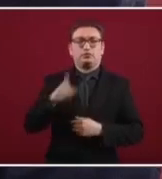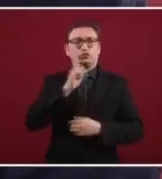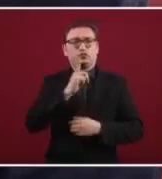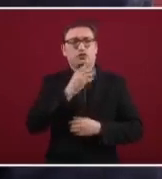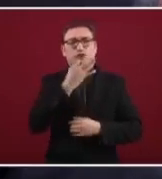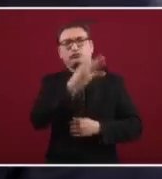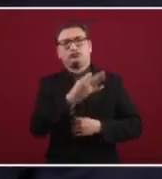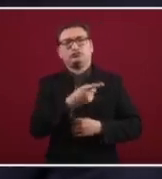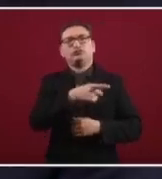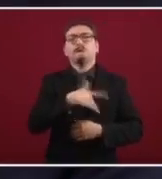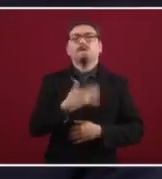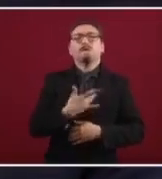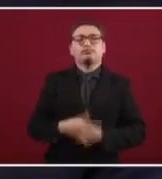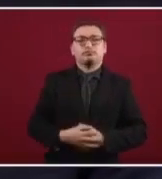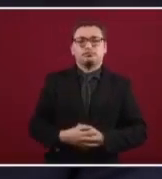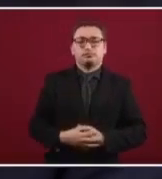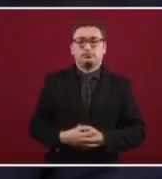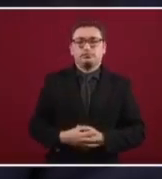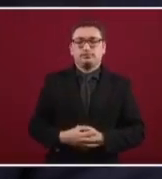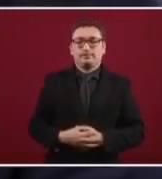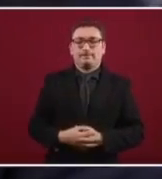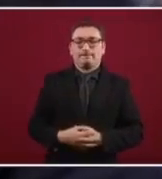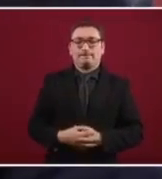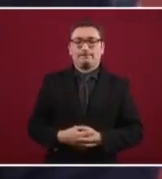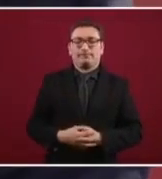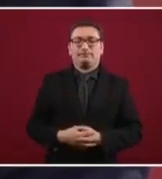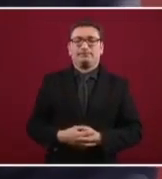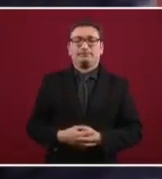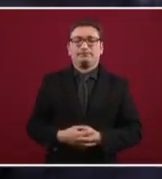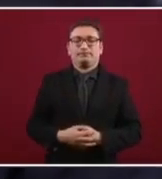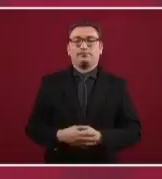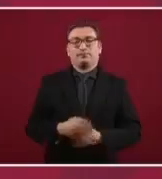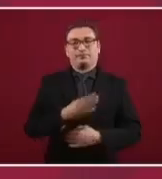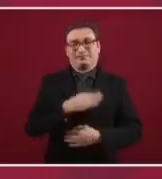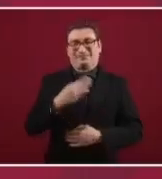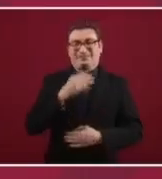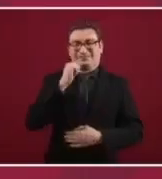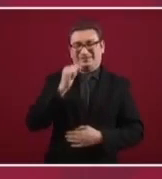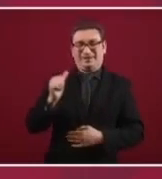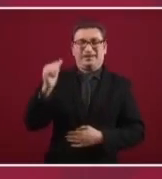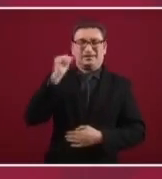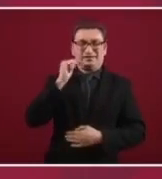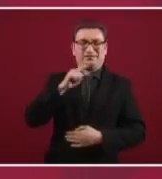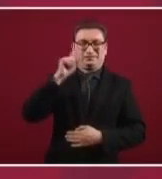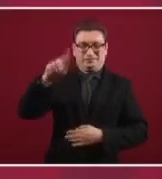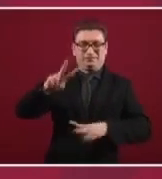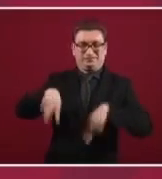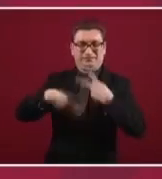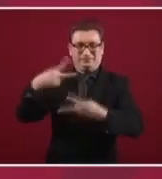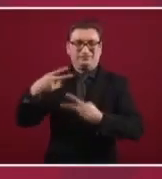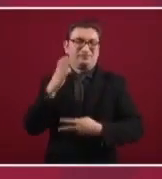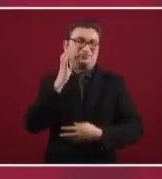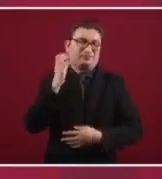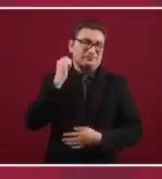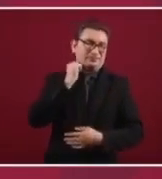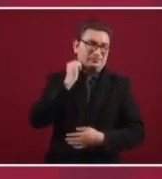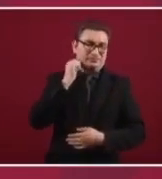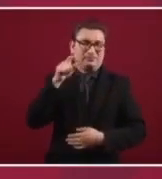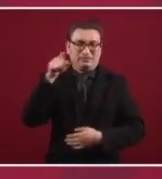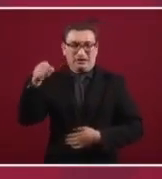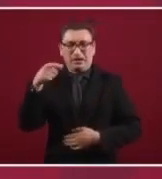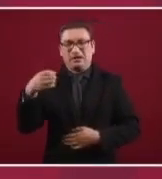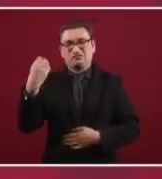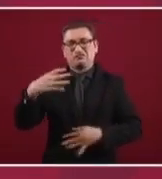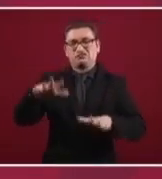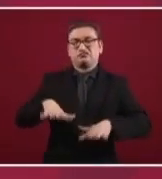mensaje? Gracias. Bueno, ayer que asistí al Senado a esta